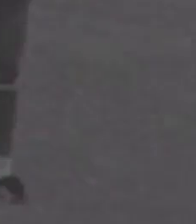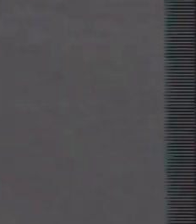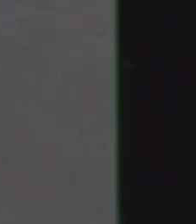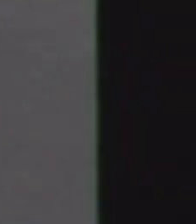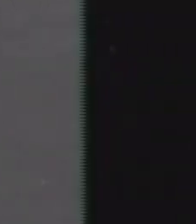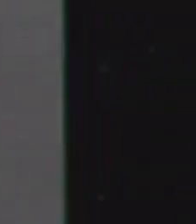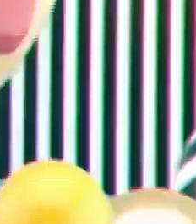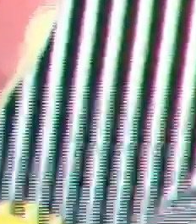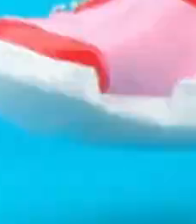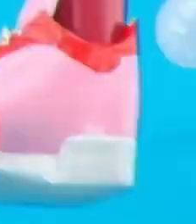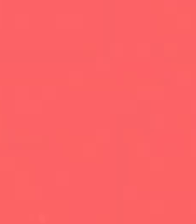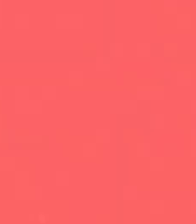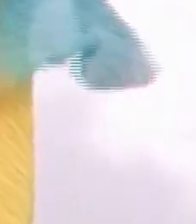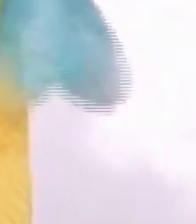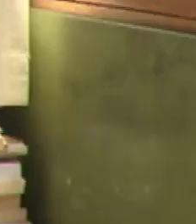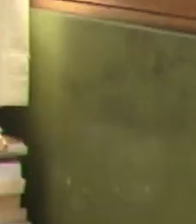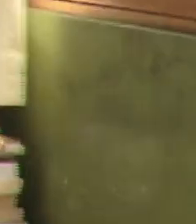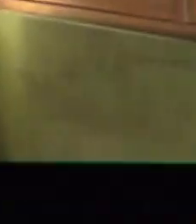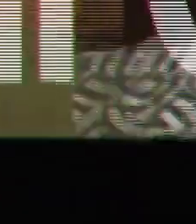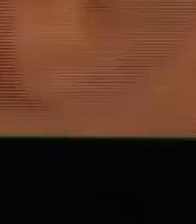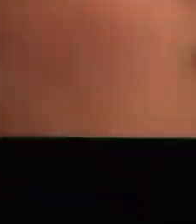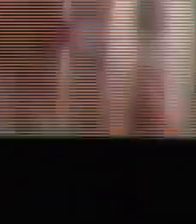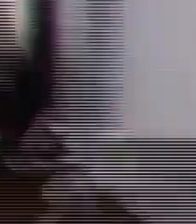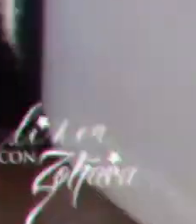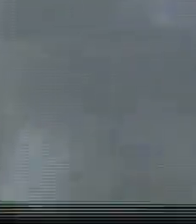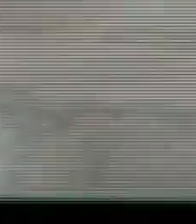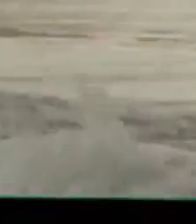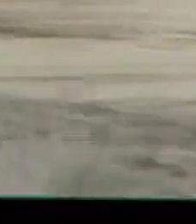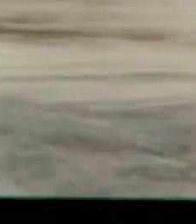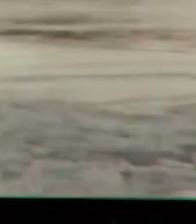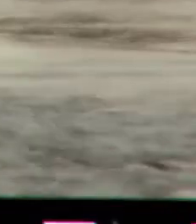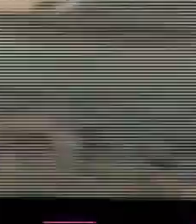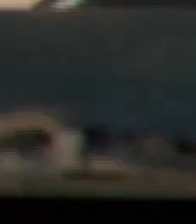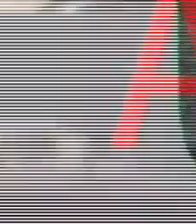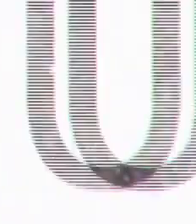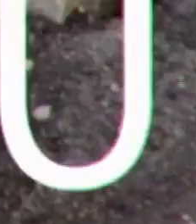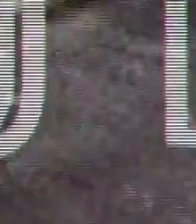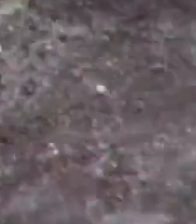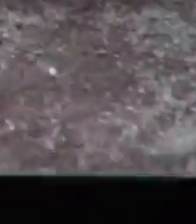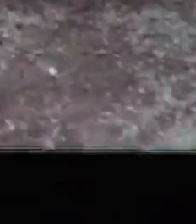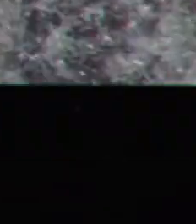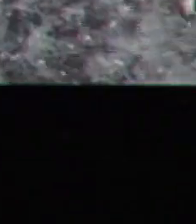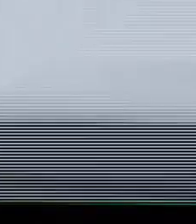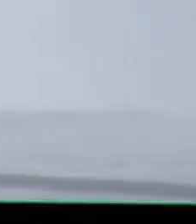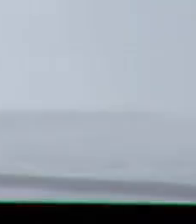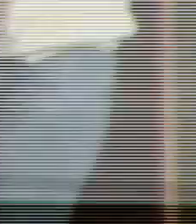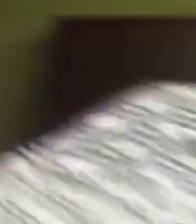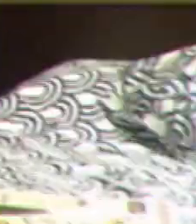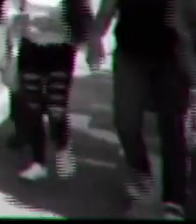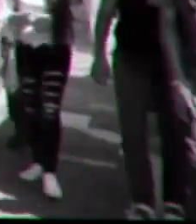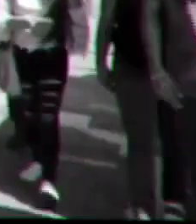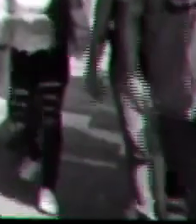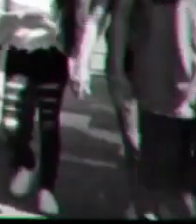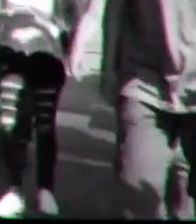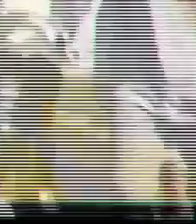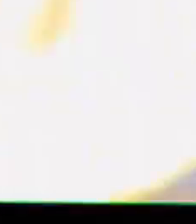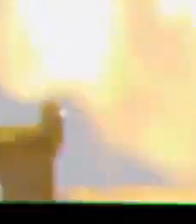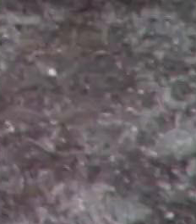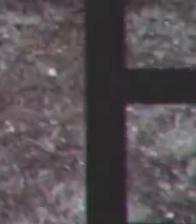Animados. Drama. Comedia. Historias. Música.